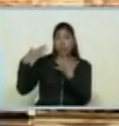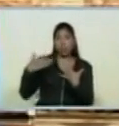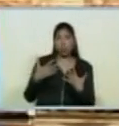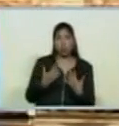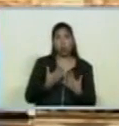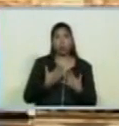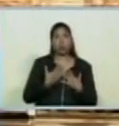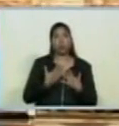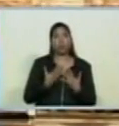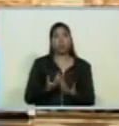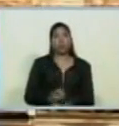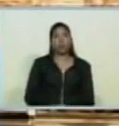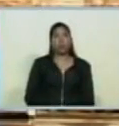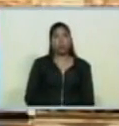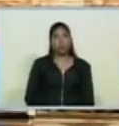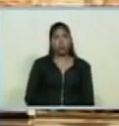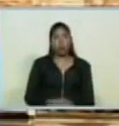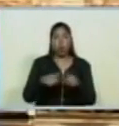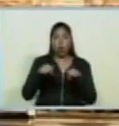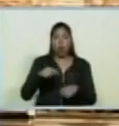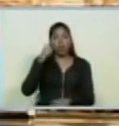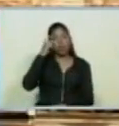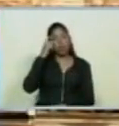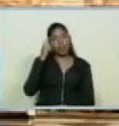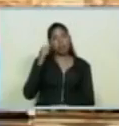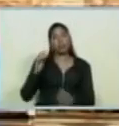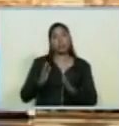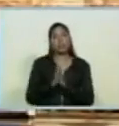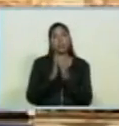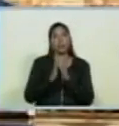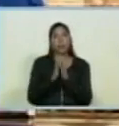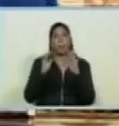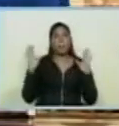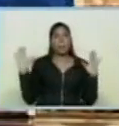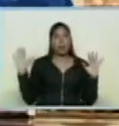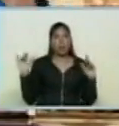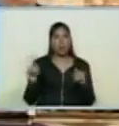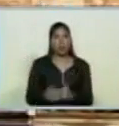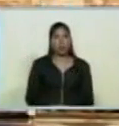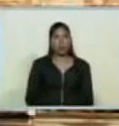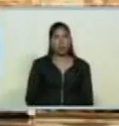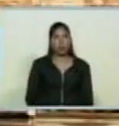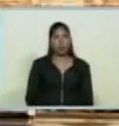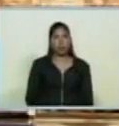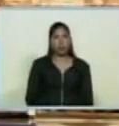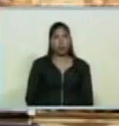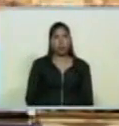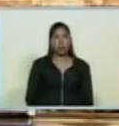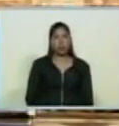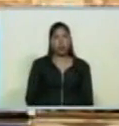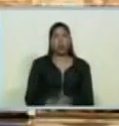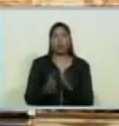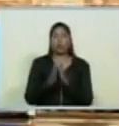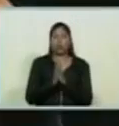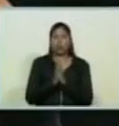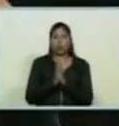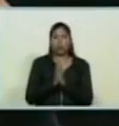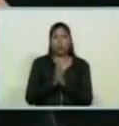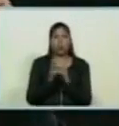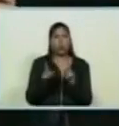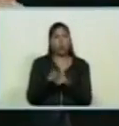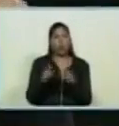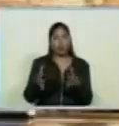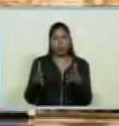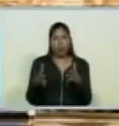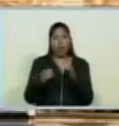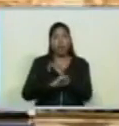y la bendición de nuestros pueblos. Hoy día San Miguel Arcángel le pido, nos dé su bendición, nos abra los caminos, nos dé la victoria de